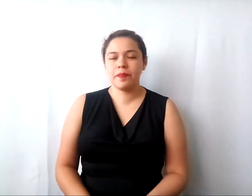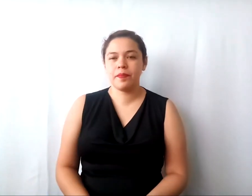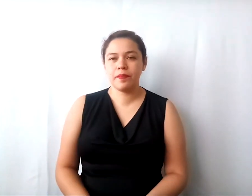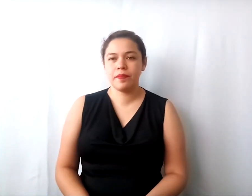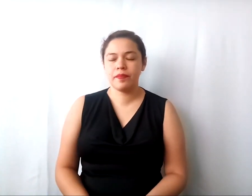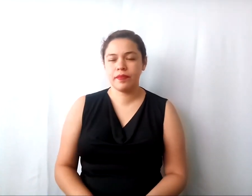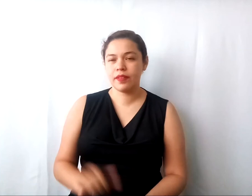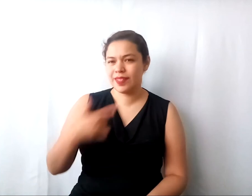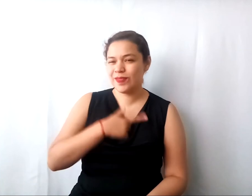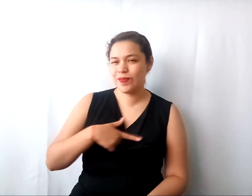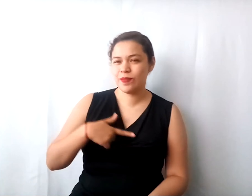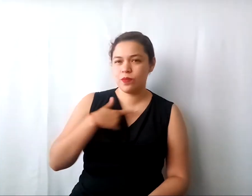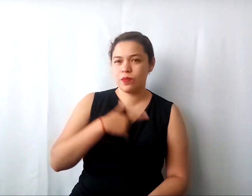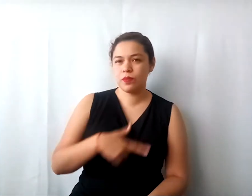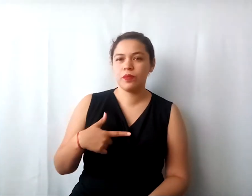Sí, con gusto.